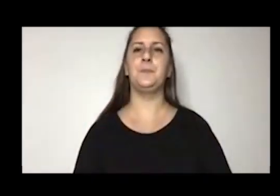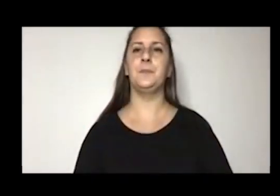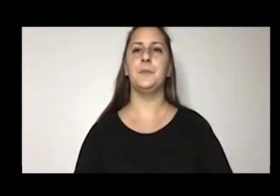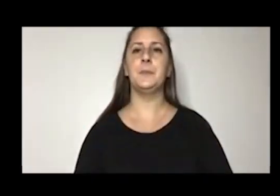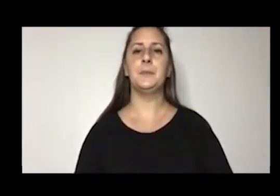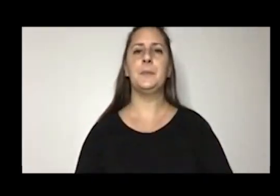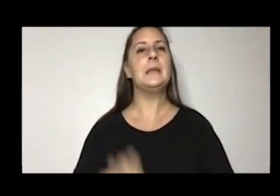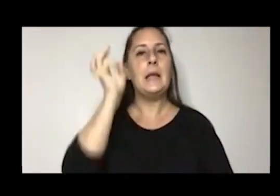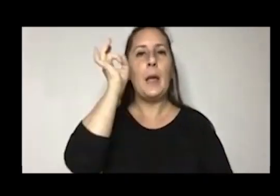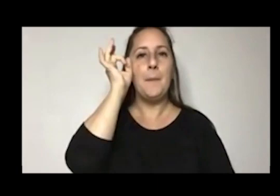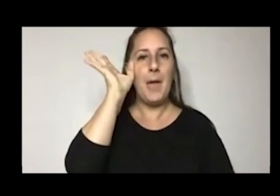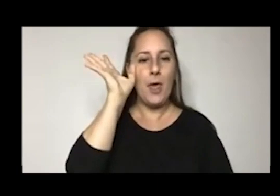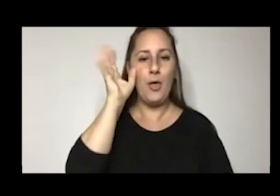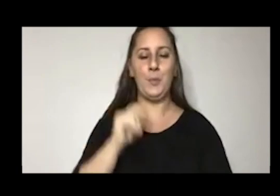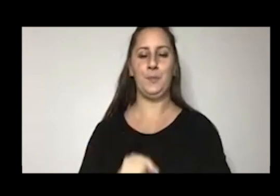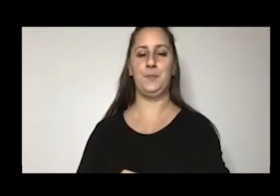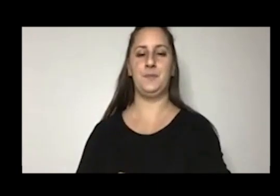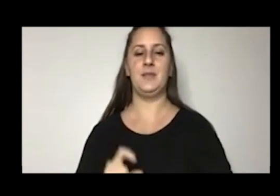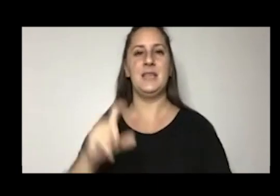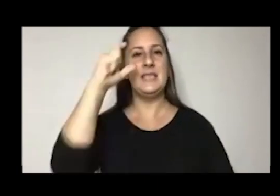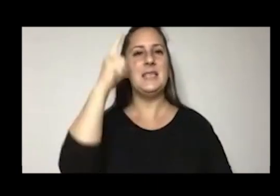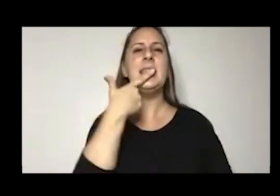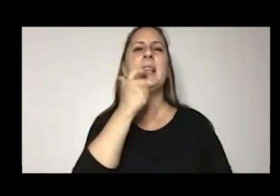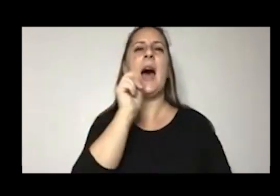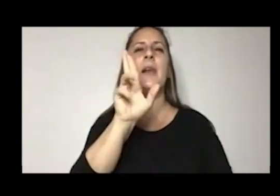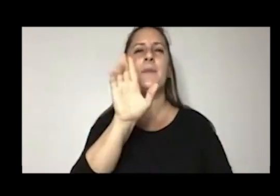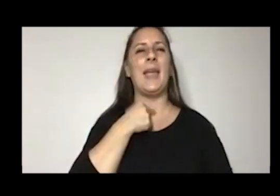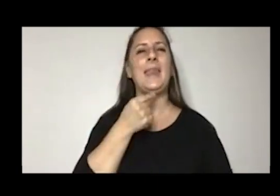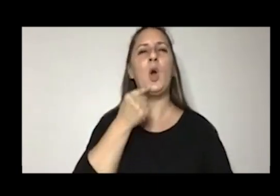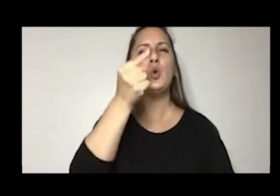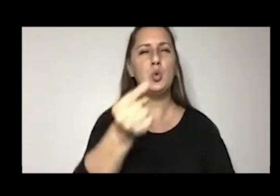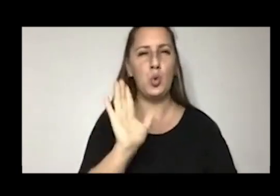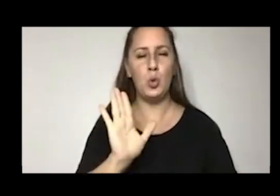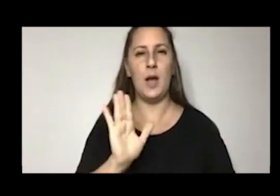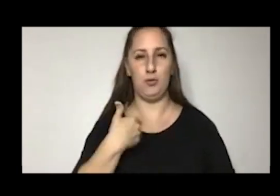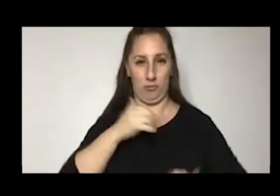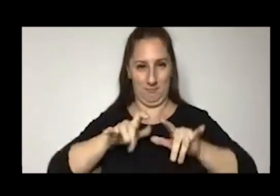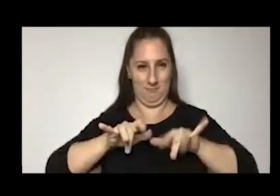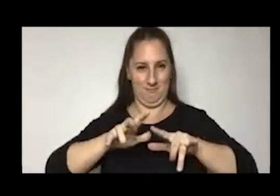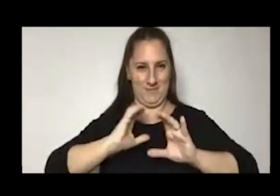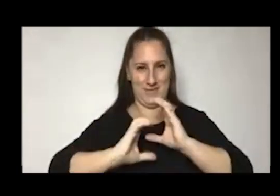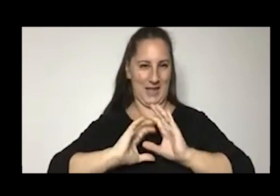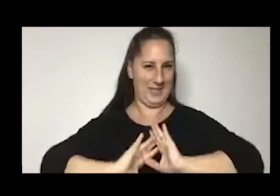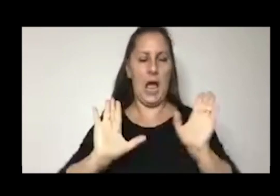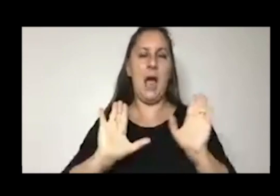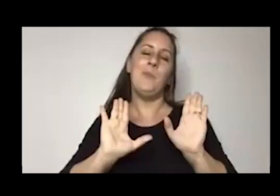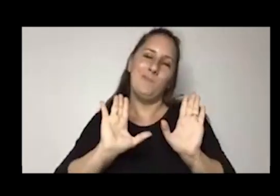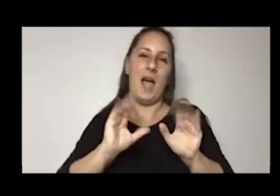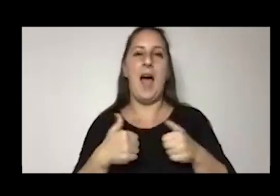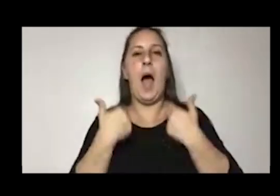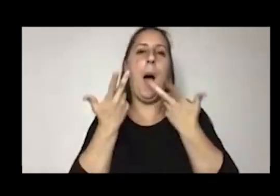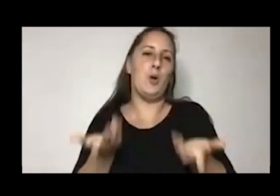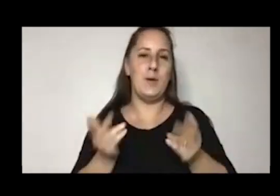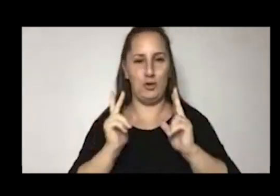perdón, César, te quería hacer una consulta. Yo la escribí recién en el chat, pero bueno, ya que estás con el tema, yo tengo